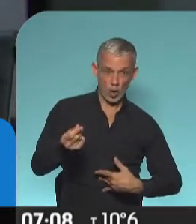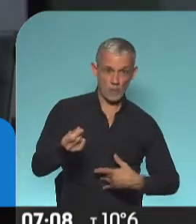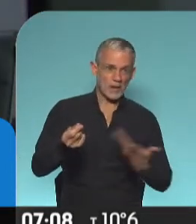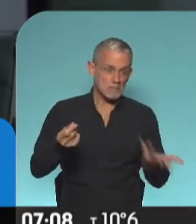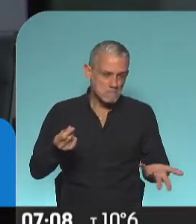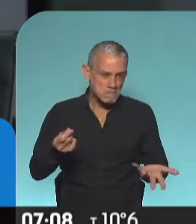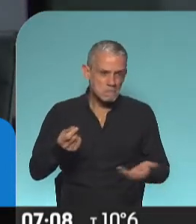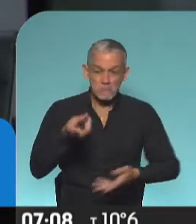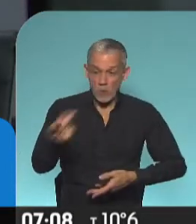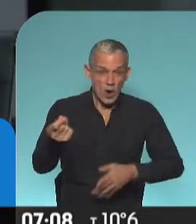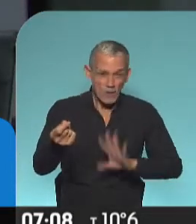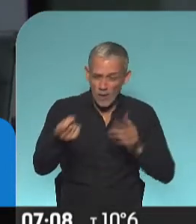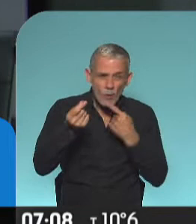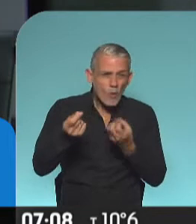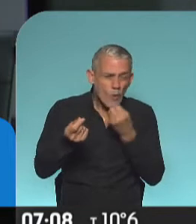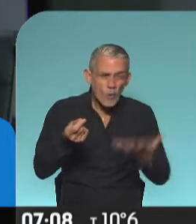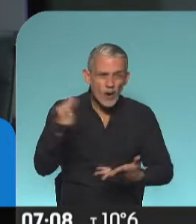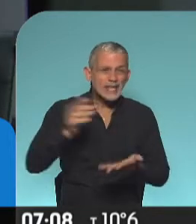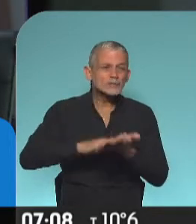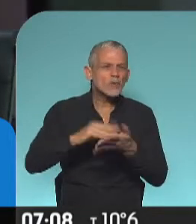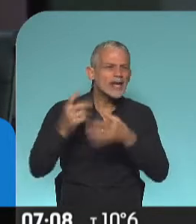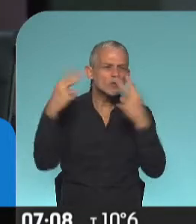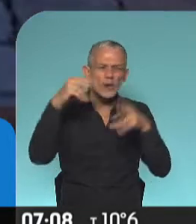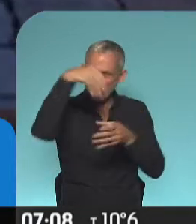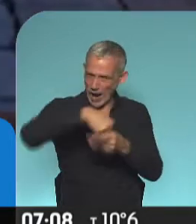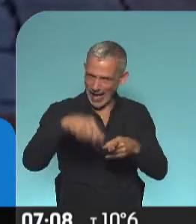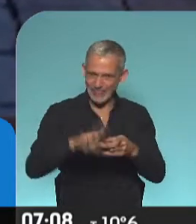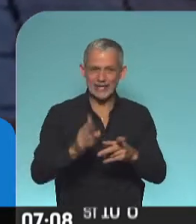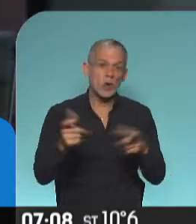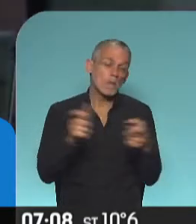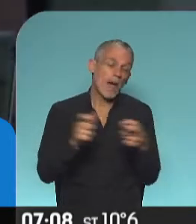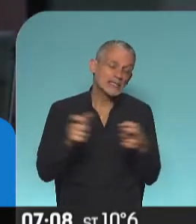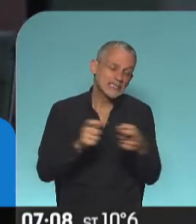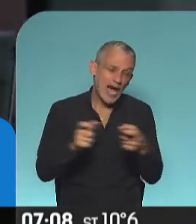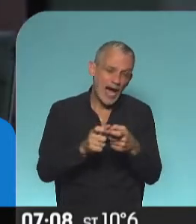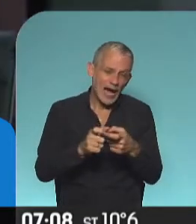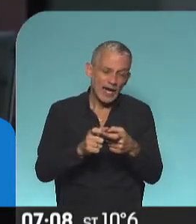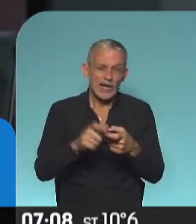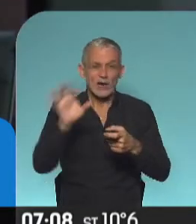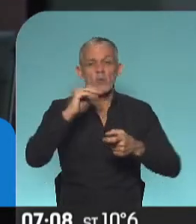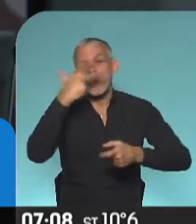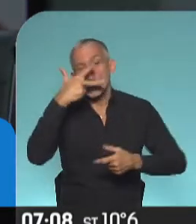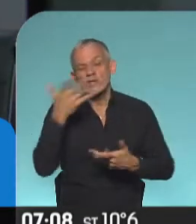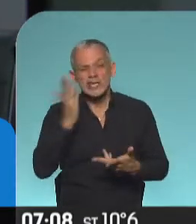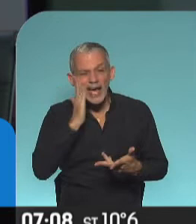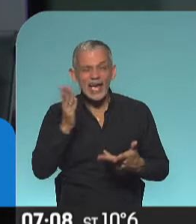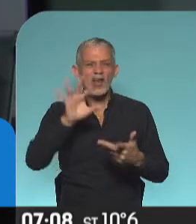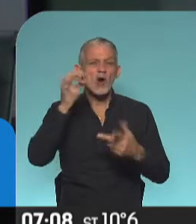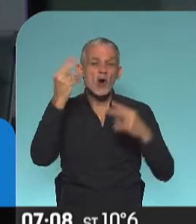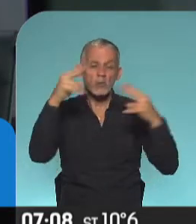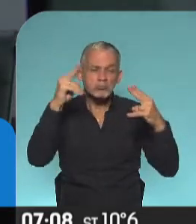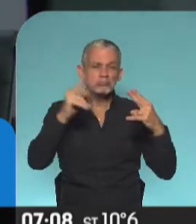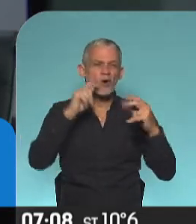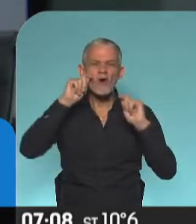sea cualquier compra relacionada al turismo interno, ya sea un pasaje, un hotel, un tour,